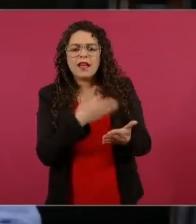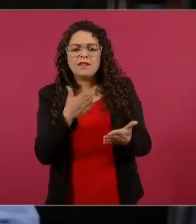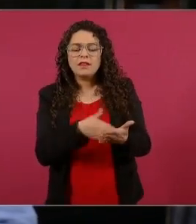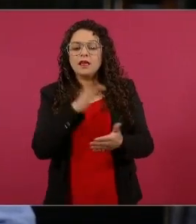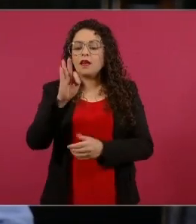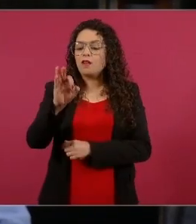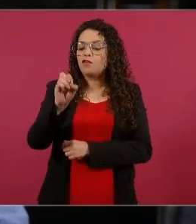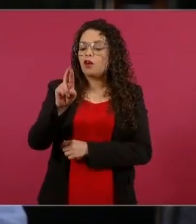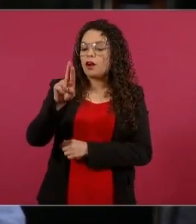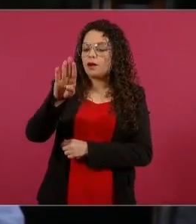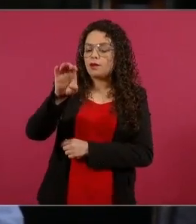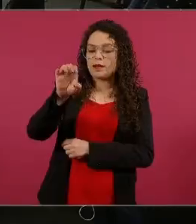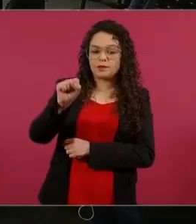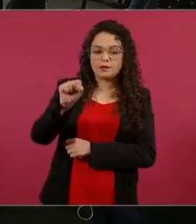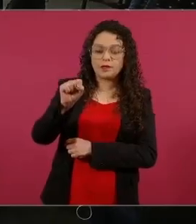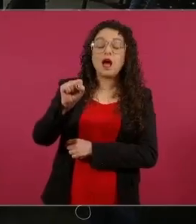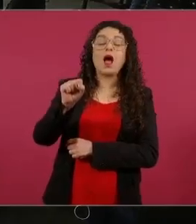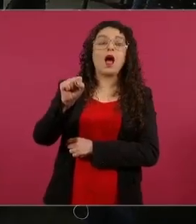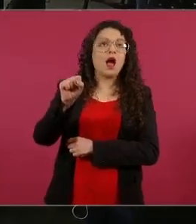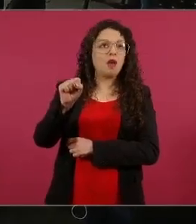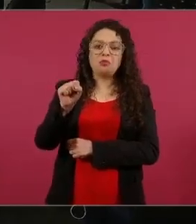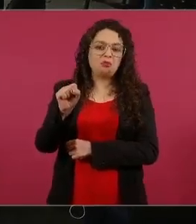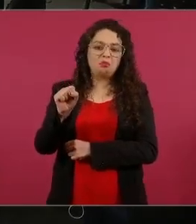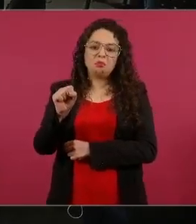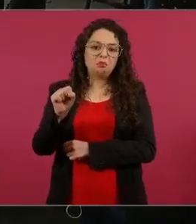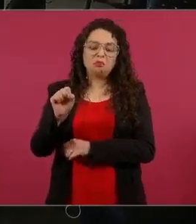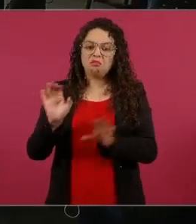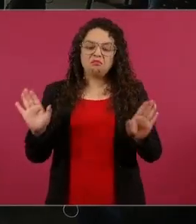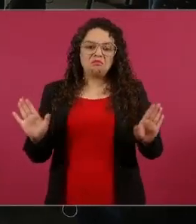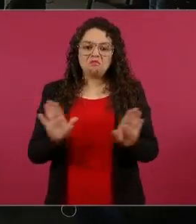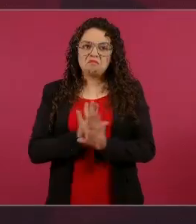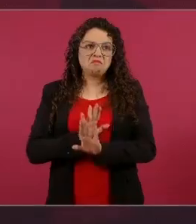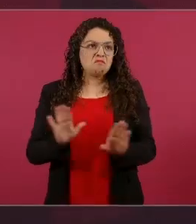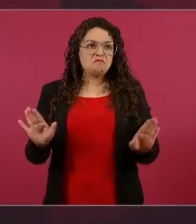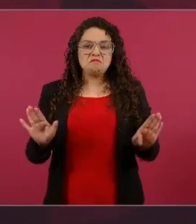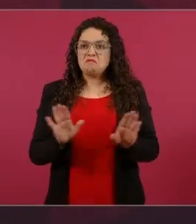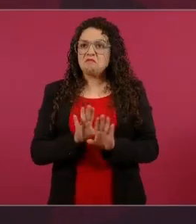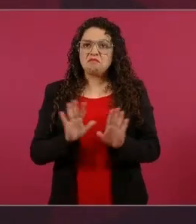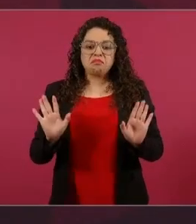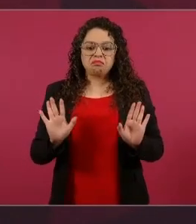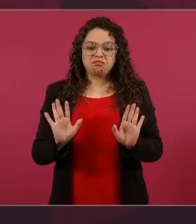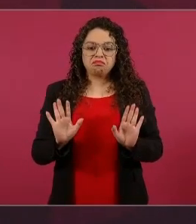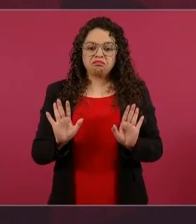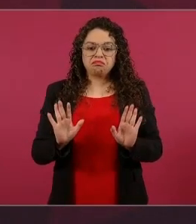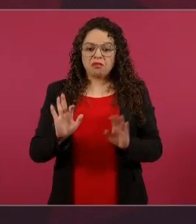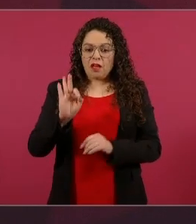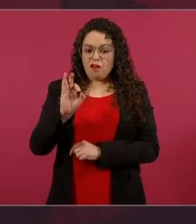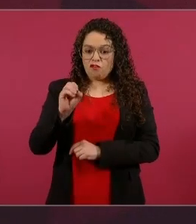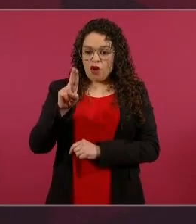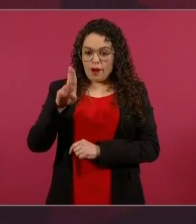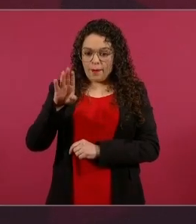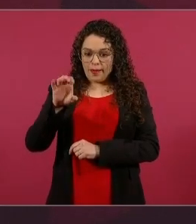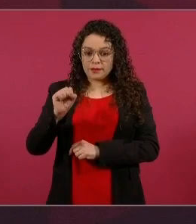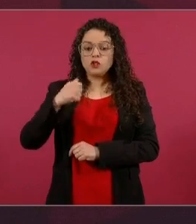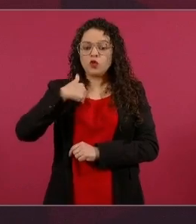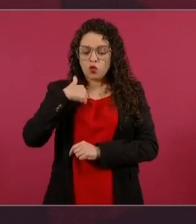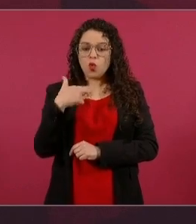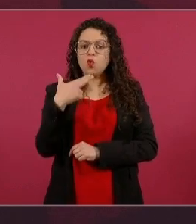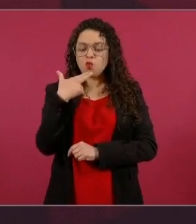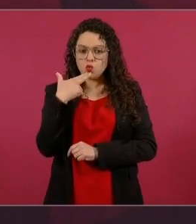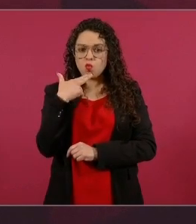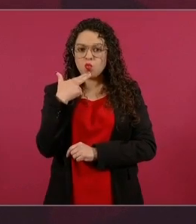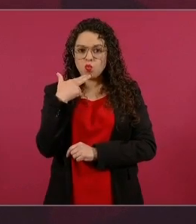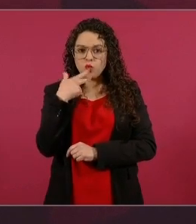Forbes no yo uso Forbes la